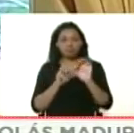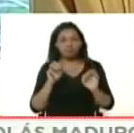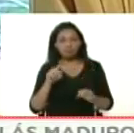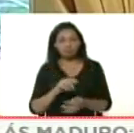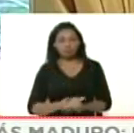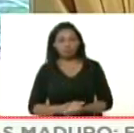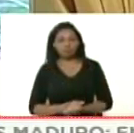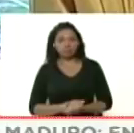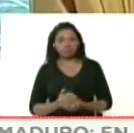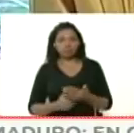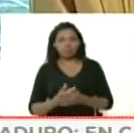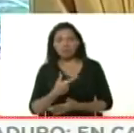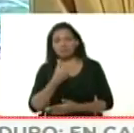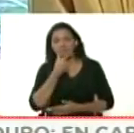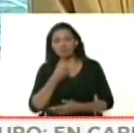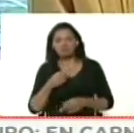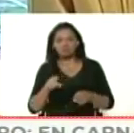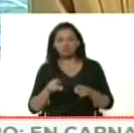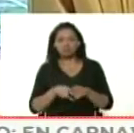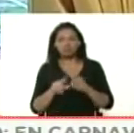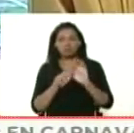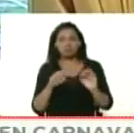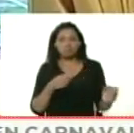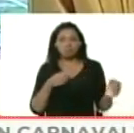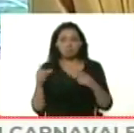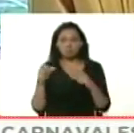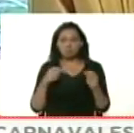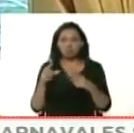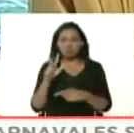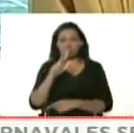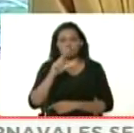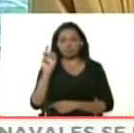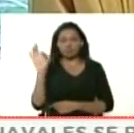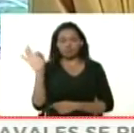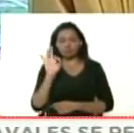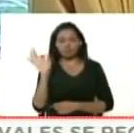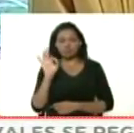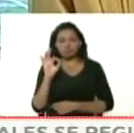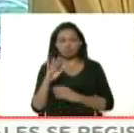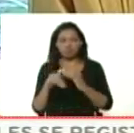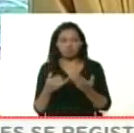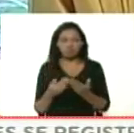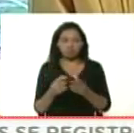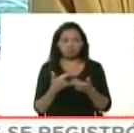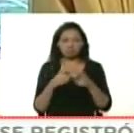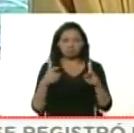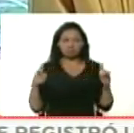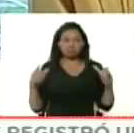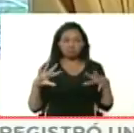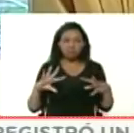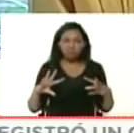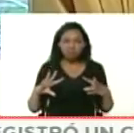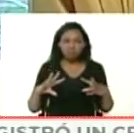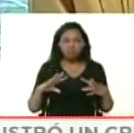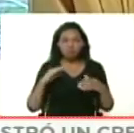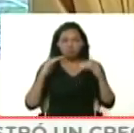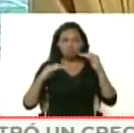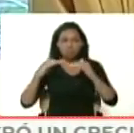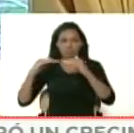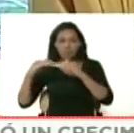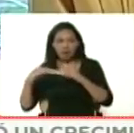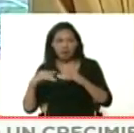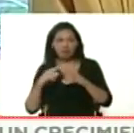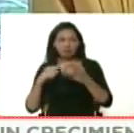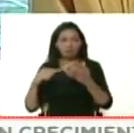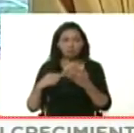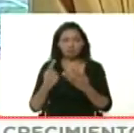con facilitar la exportación de un 30% para que se tenga la autorregulación en el recurso